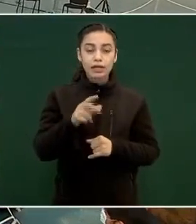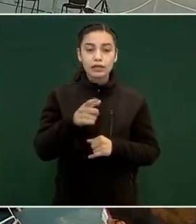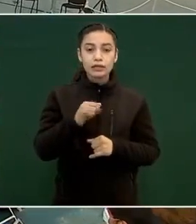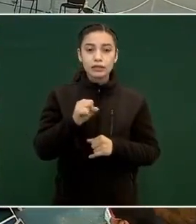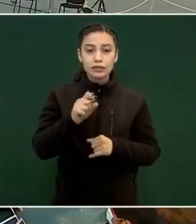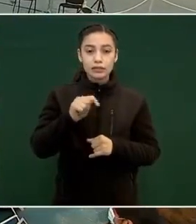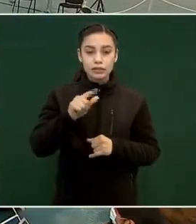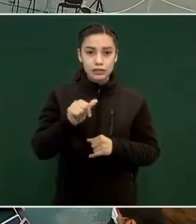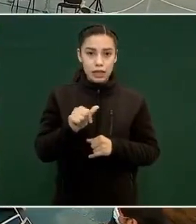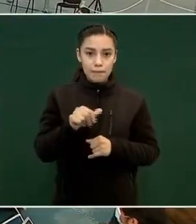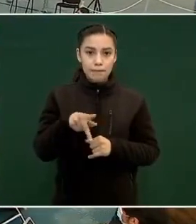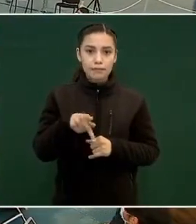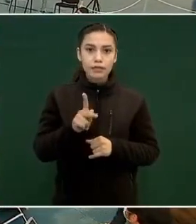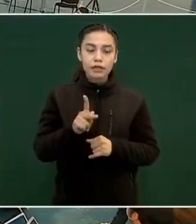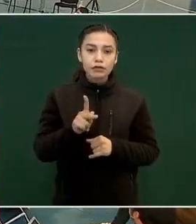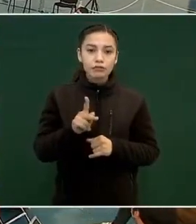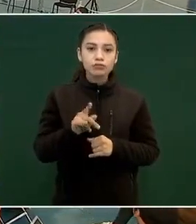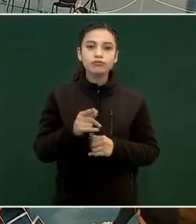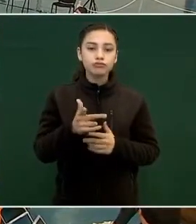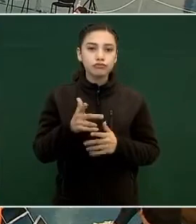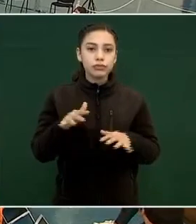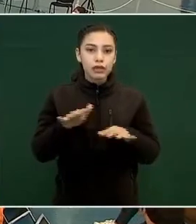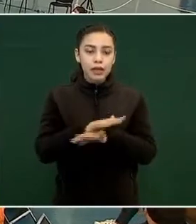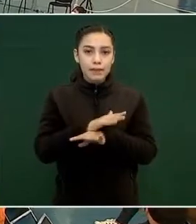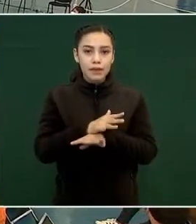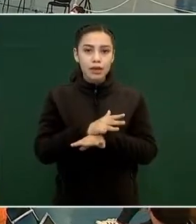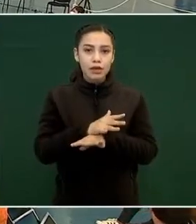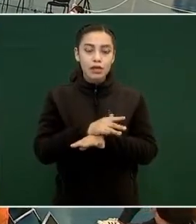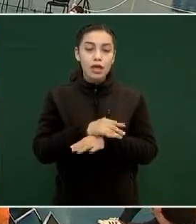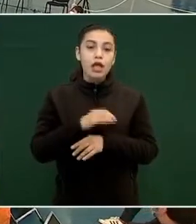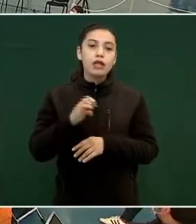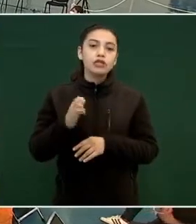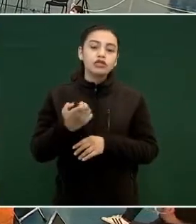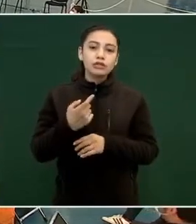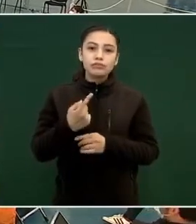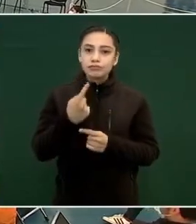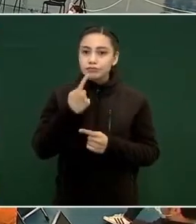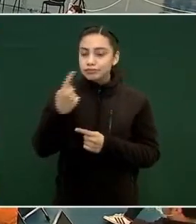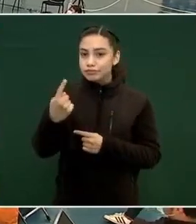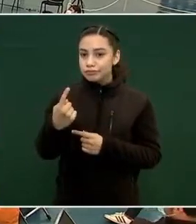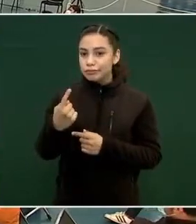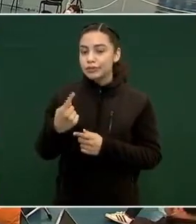Y entonces el comentario del panista a don Julio fue,